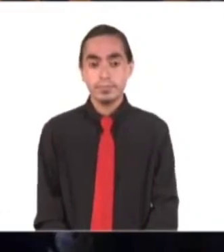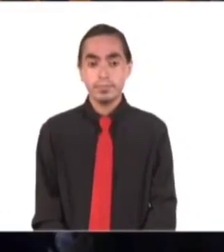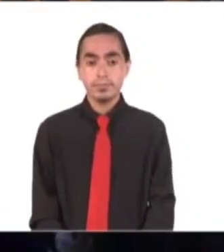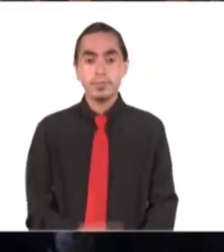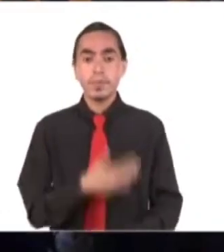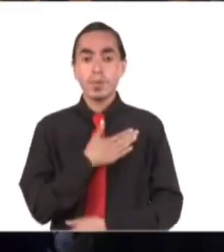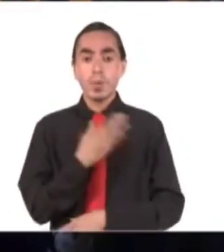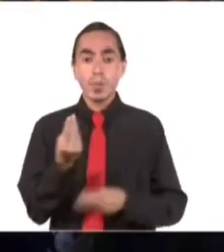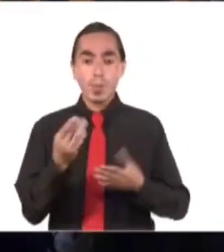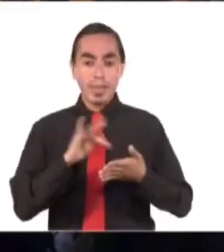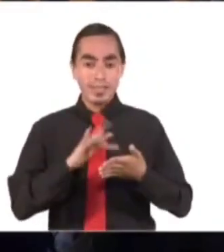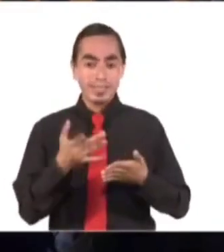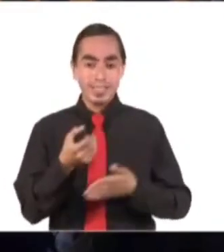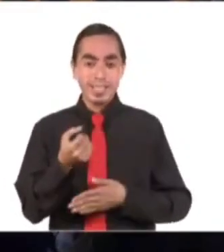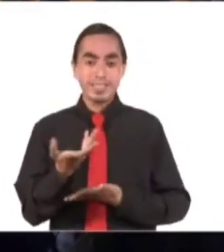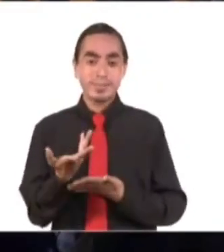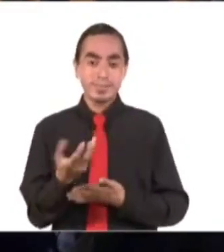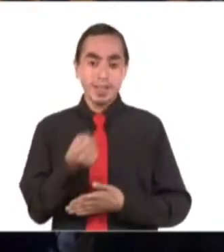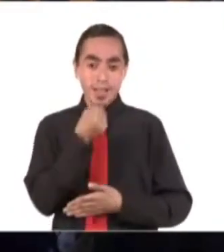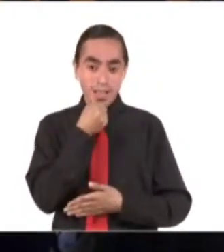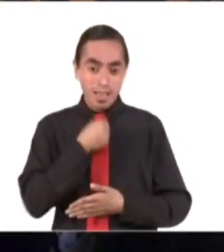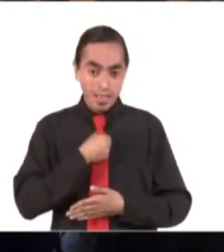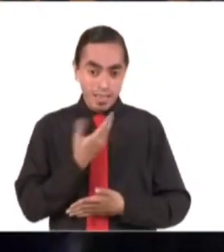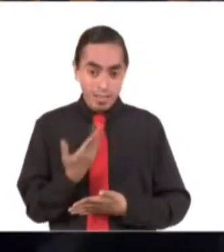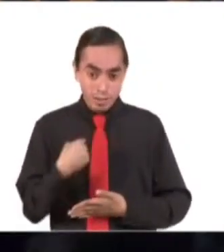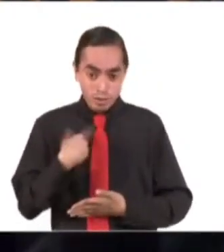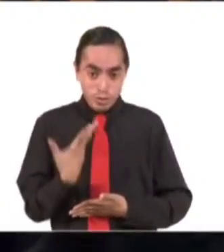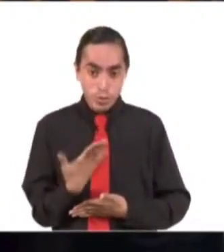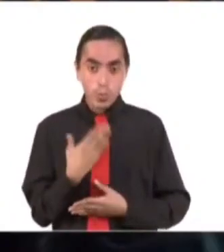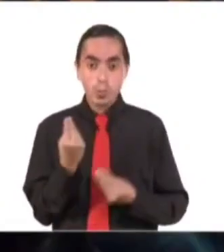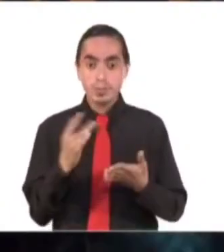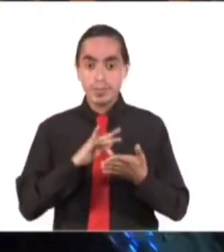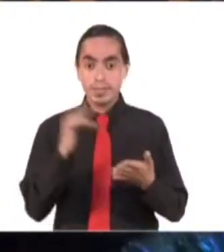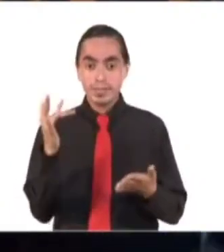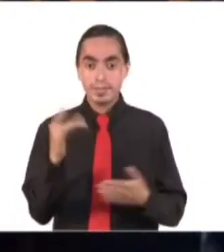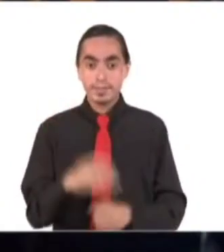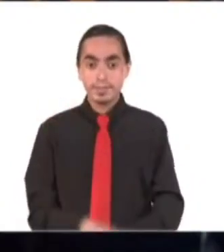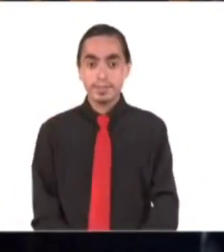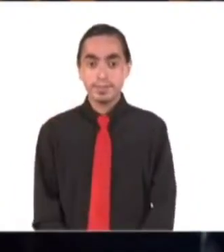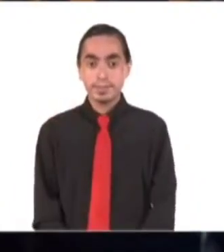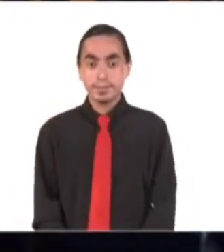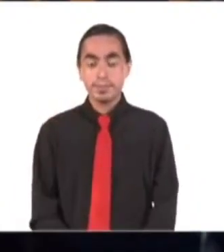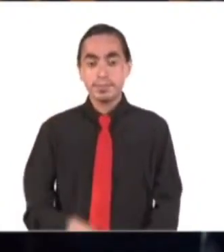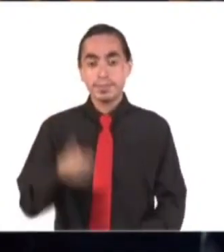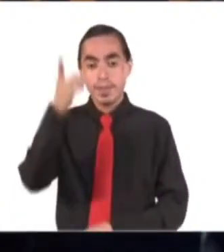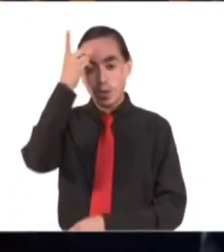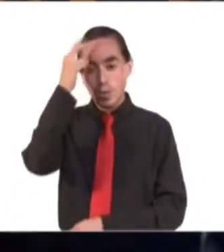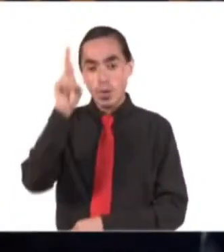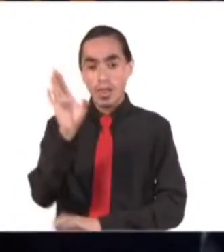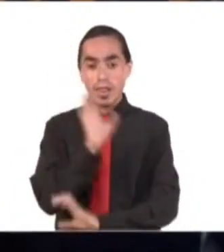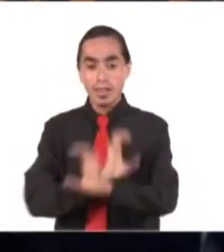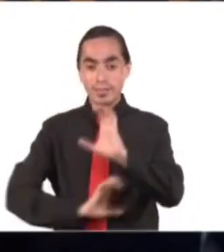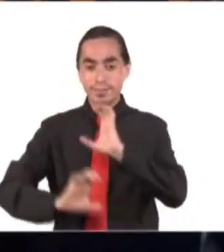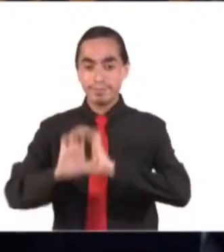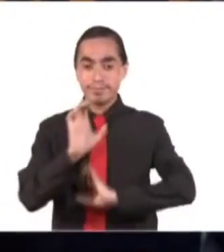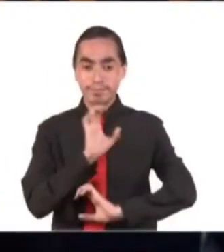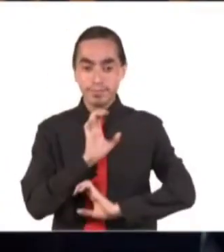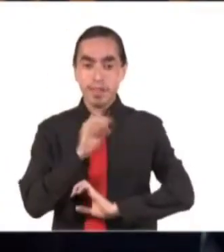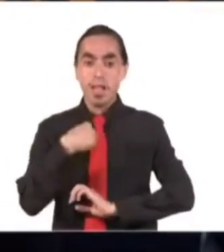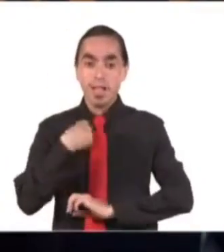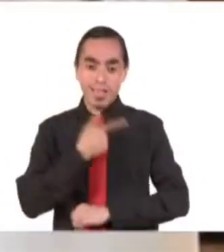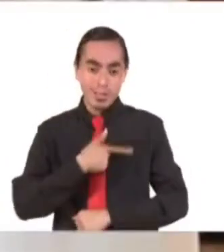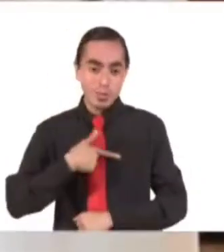Bueno, pues muchas gracias por darme la palabra. Bueno, muy estimada doctora Claudia Sheinbaum, me da mucho gusto estar